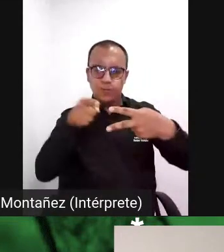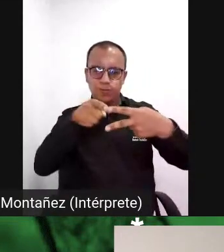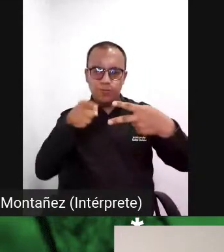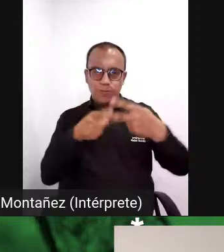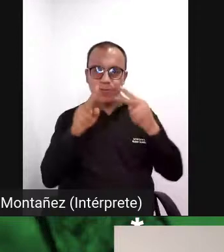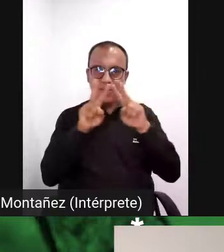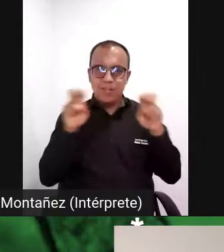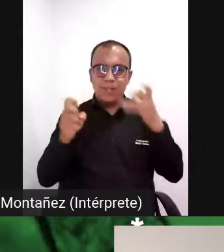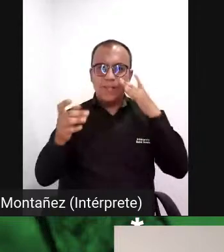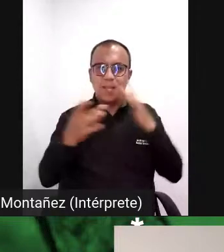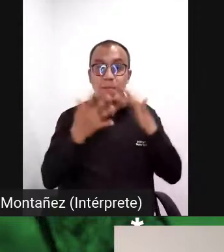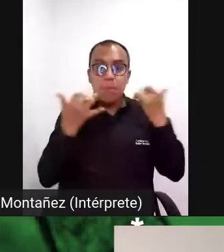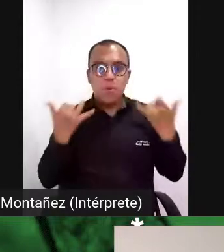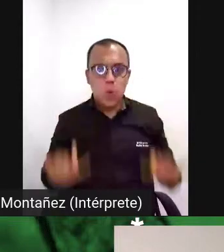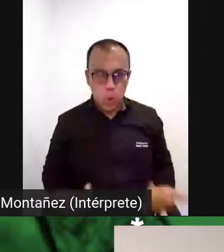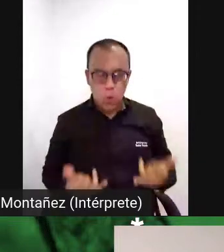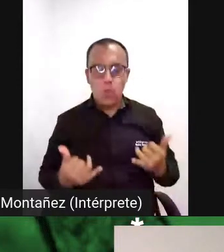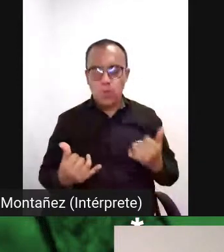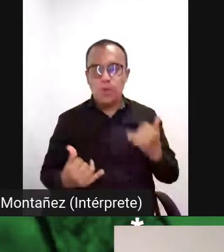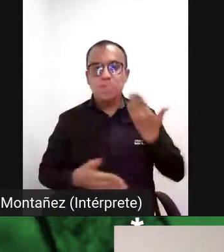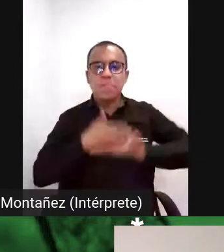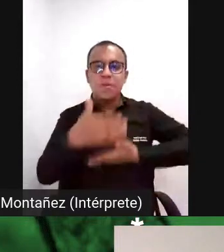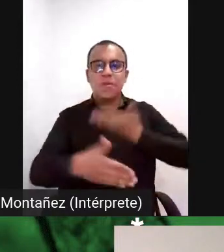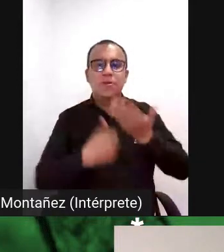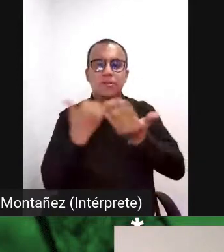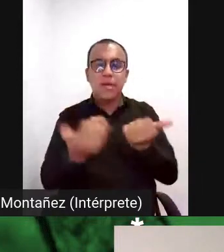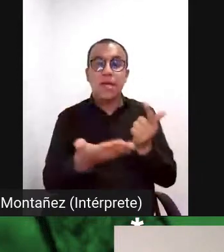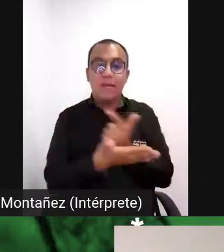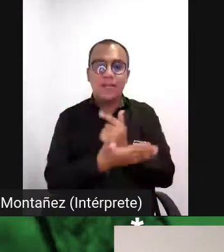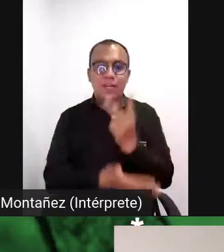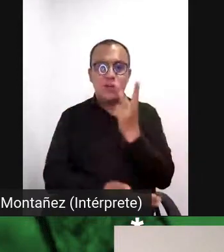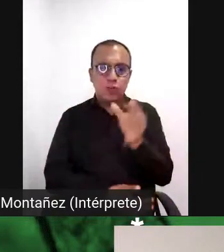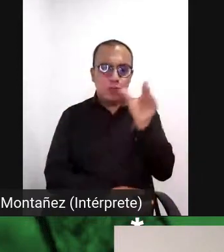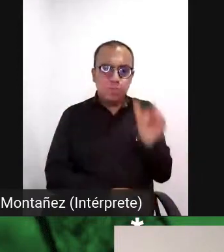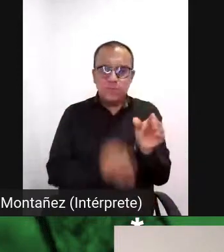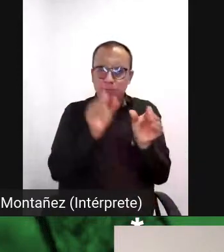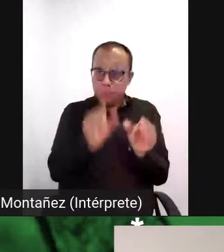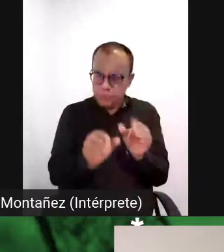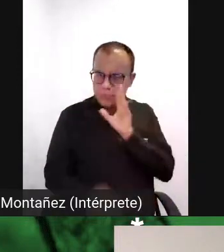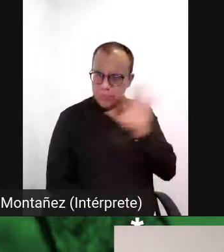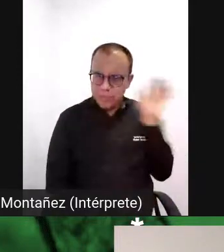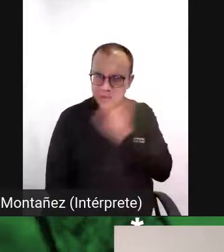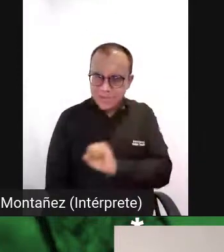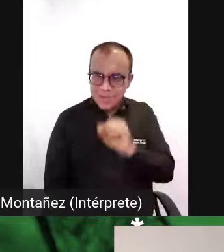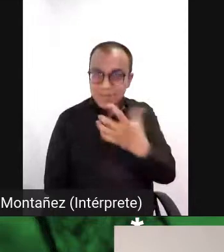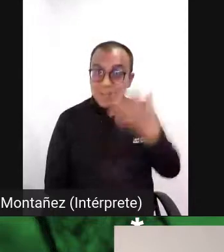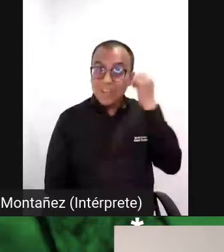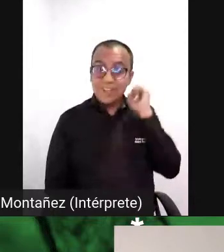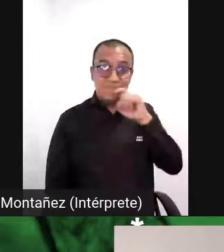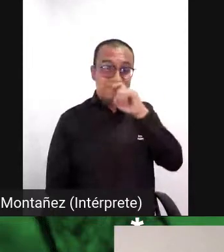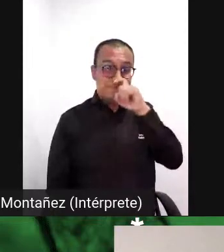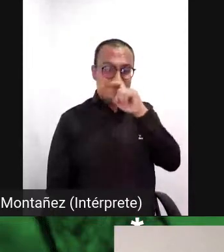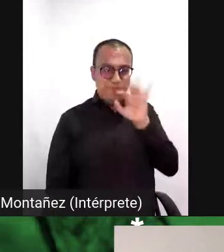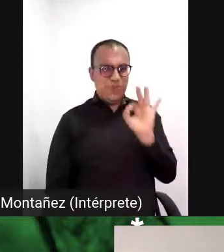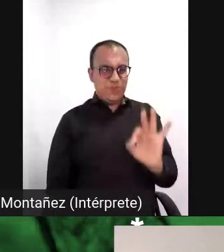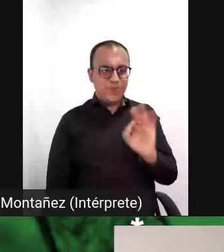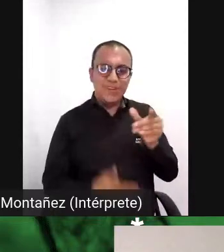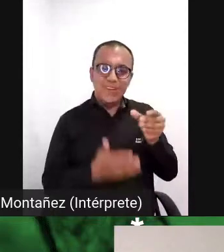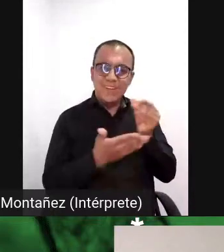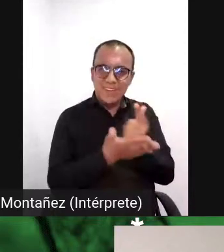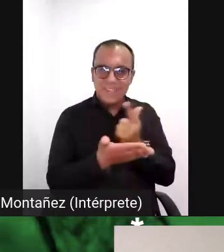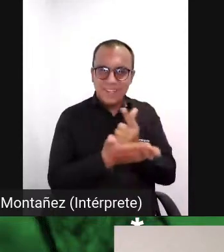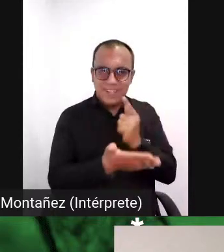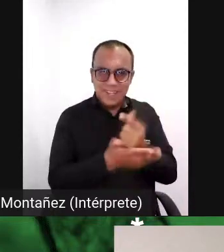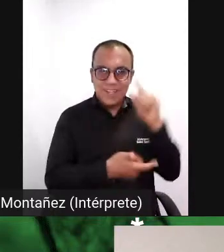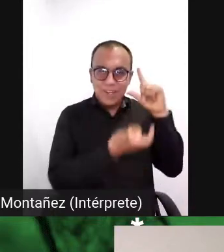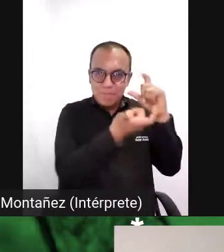documento, ¿no? Y cómo lo pueden plasmar, ¿no? Este libro viene en dos ediciones, ¿no? Las alcancé a ver yo, una edición de lujo, que es muy bonita y que tiene, pues, las